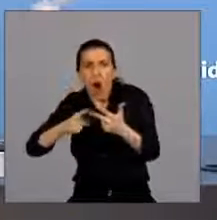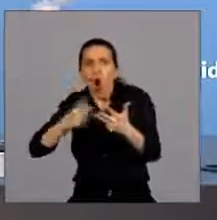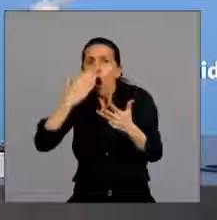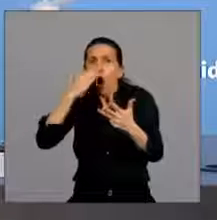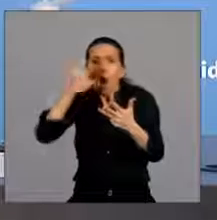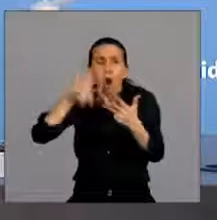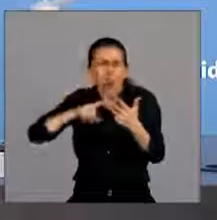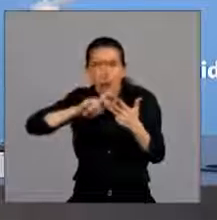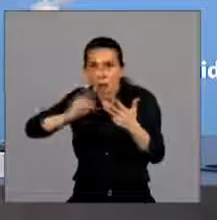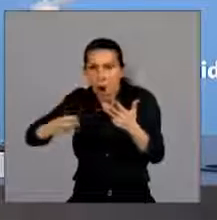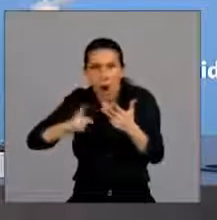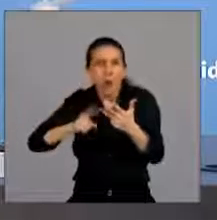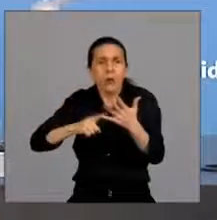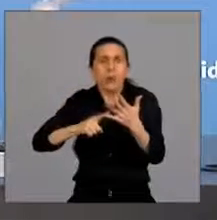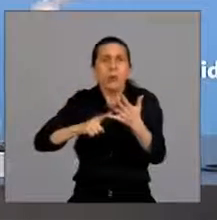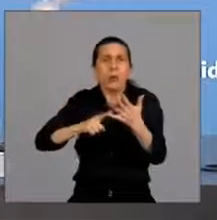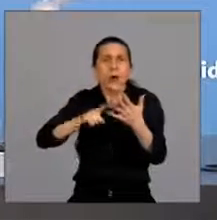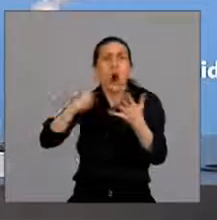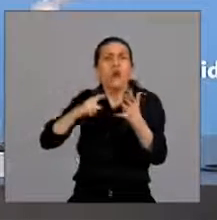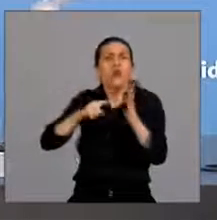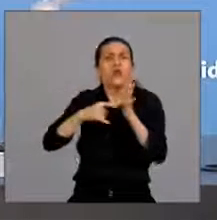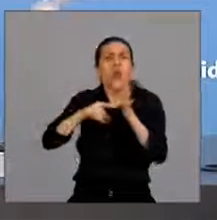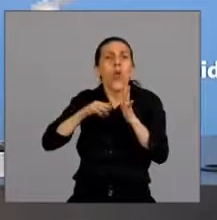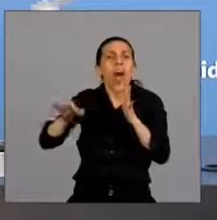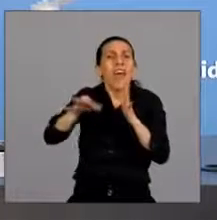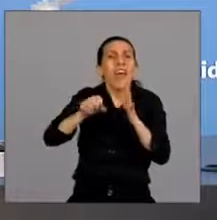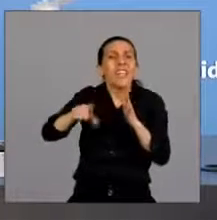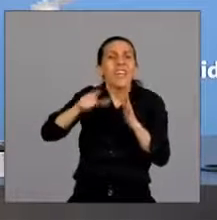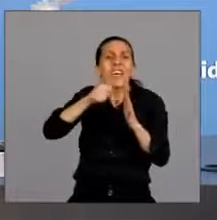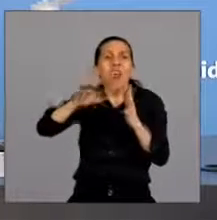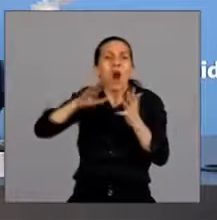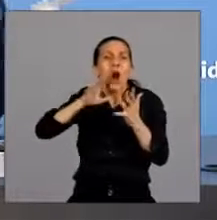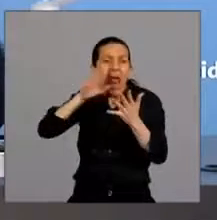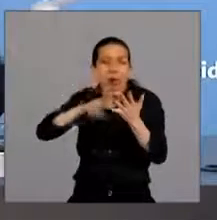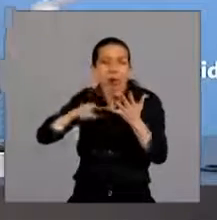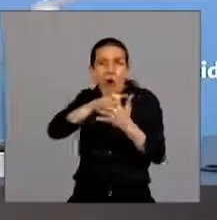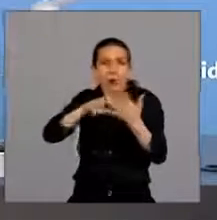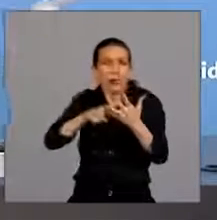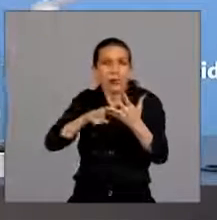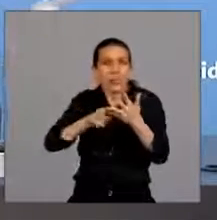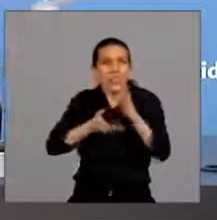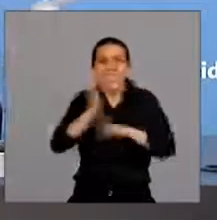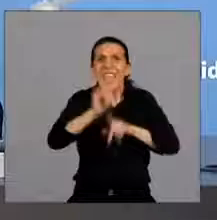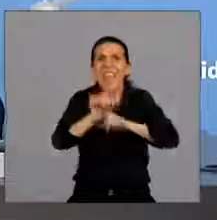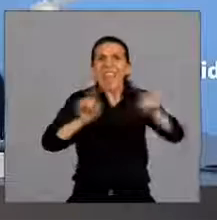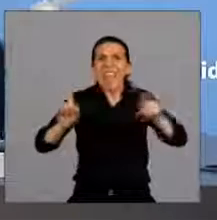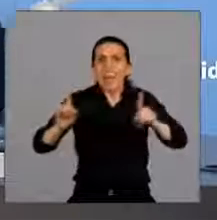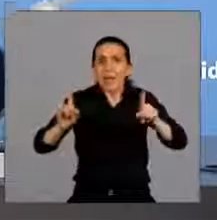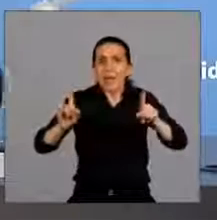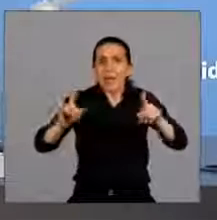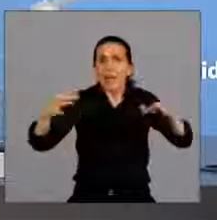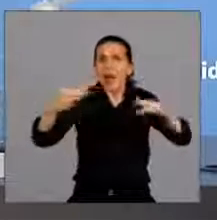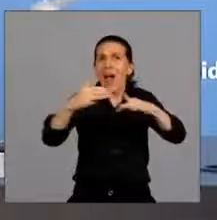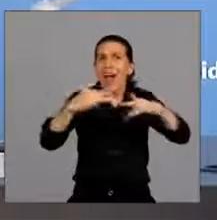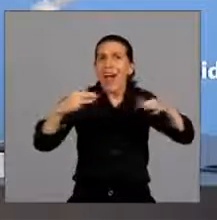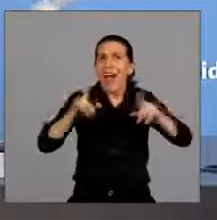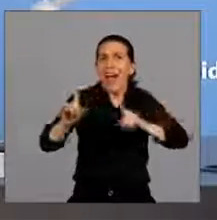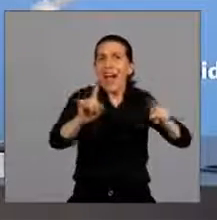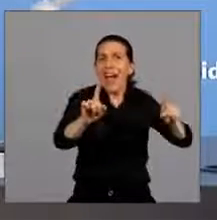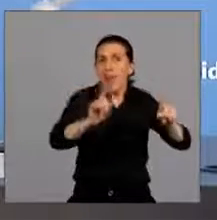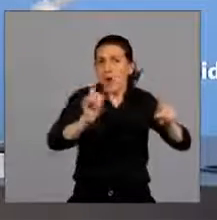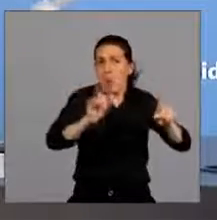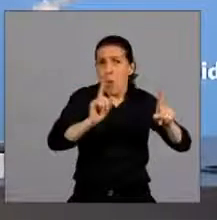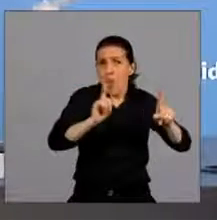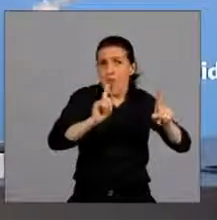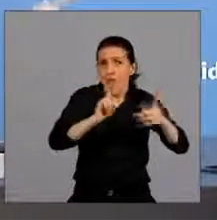Córdoba, no lo podemos hacer en algunas ciudades de Río Negro. El resto del país lo puede abrirse un poco